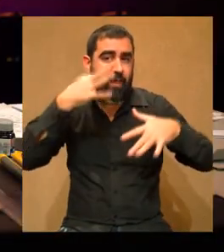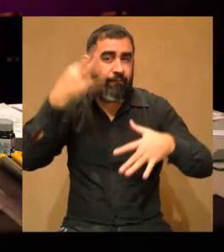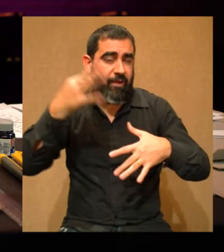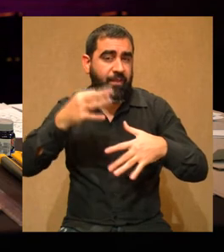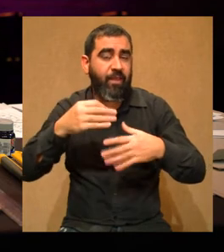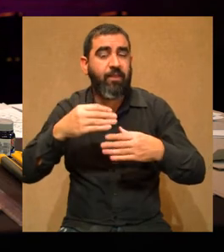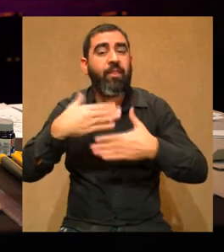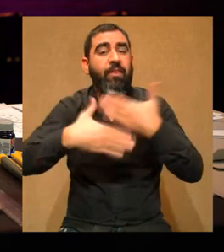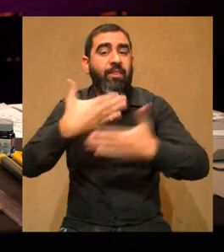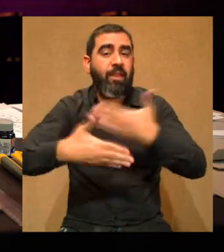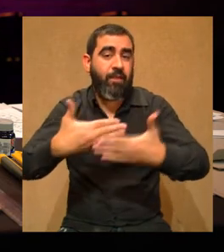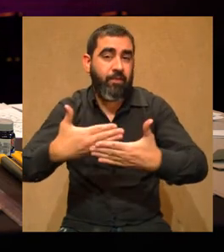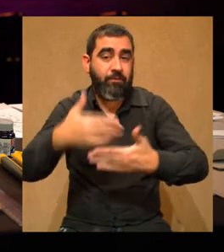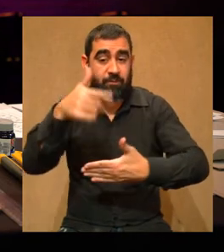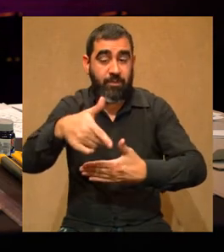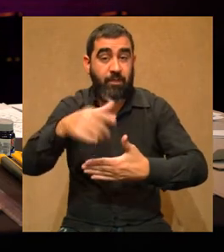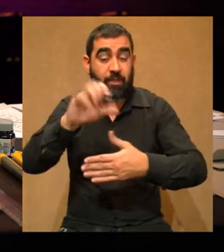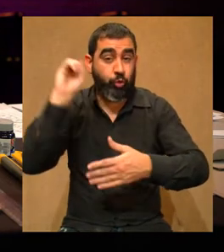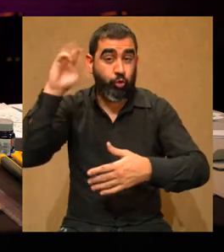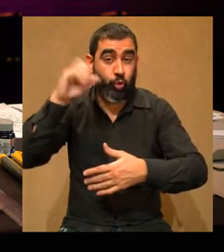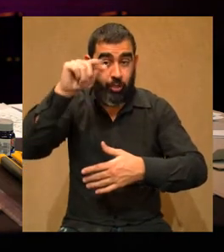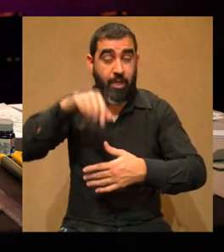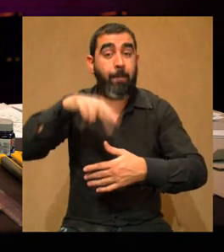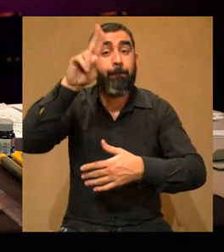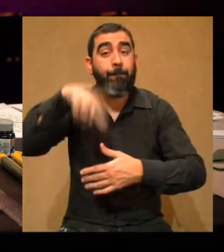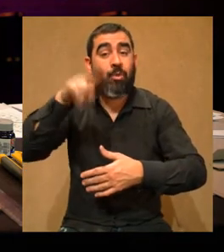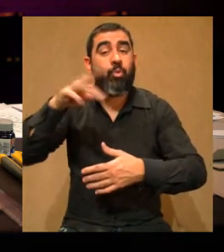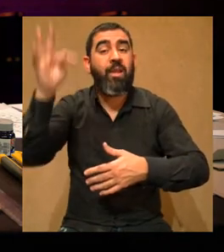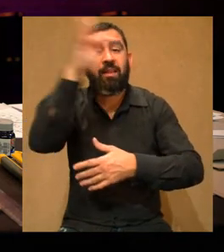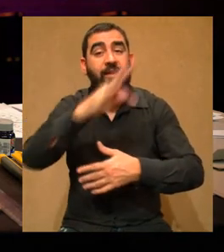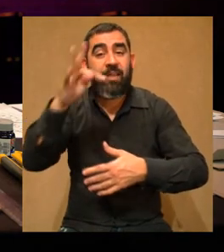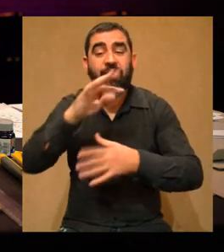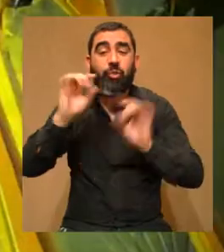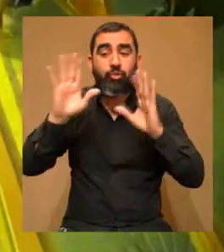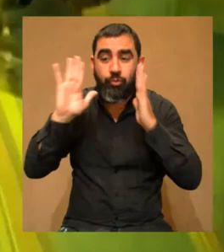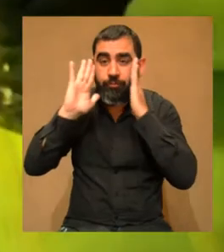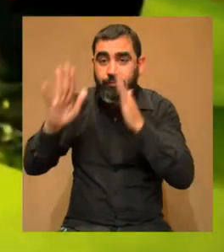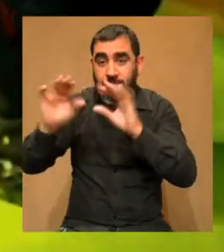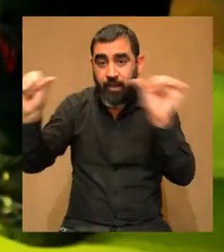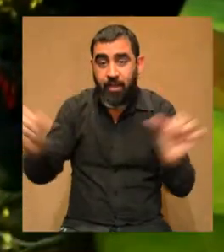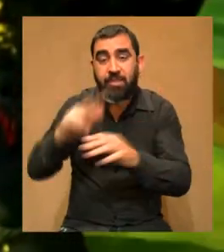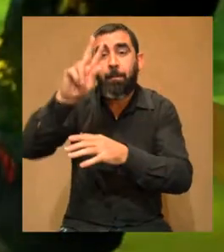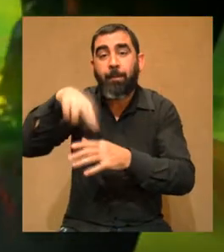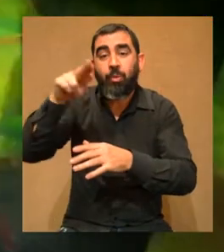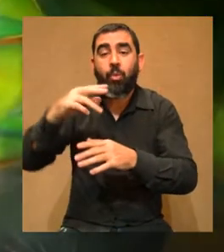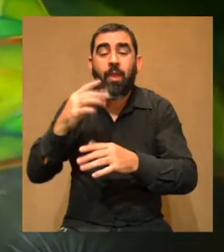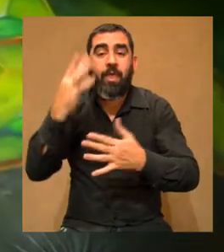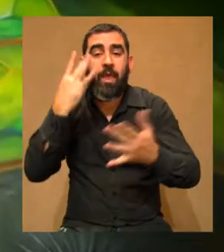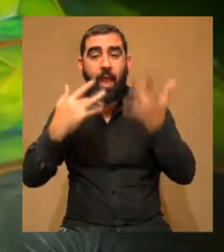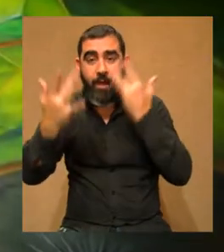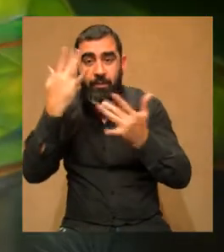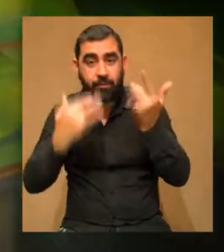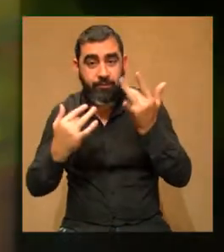telas los de verdad son de telas y acá en el auditorio los pintamos en un taller que se dedica exclusivamente a la pintura artística